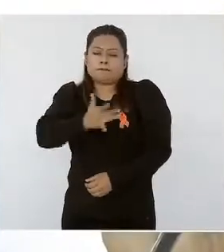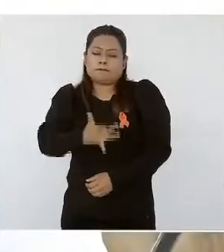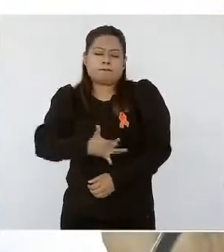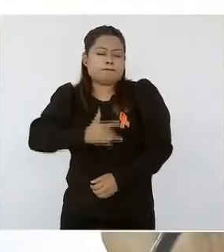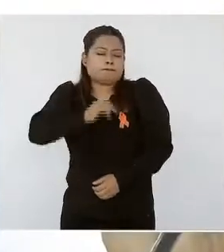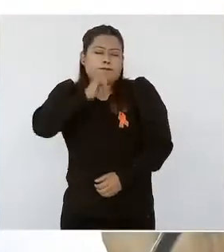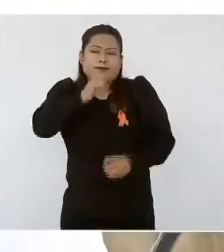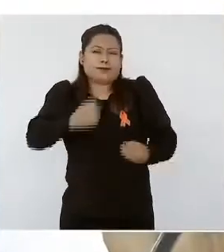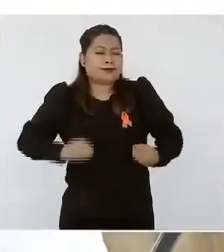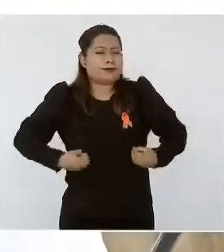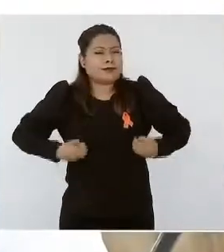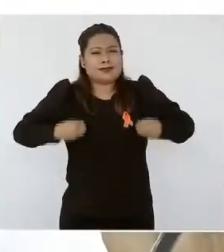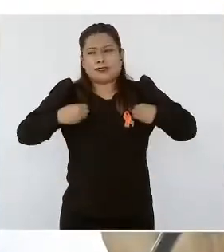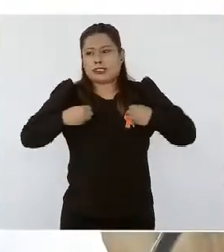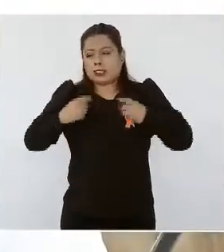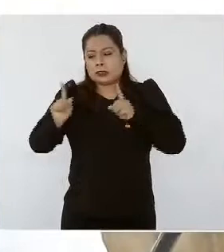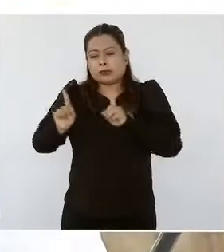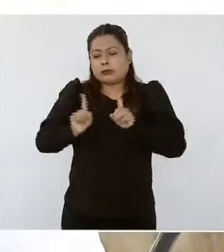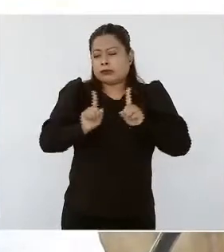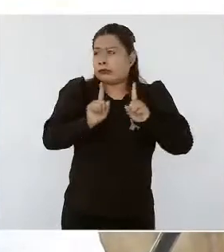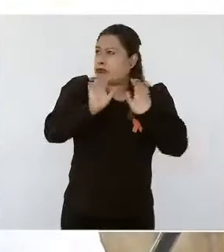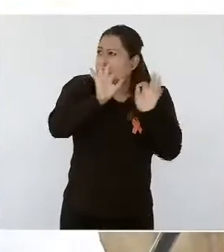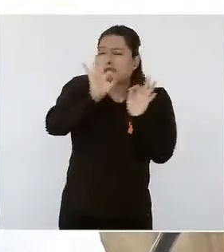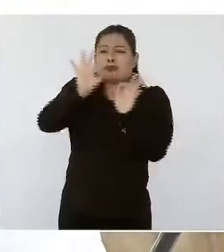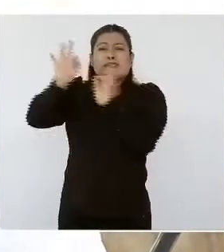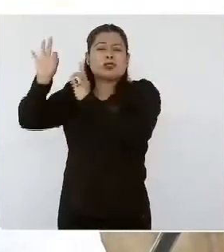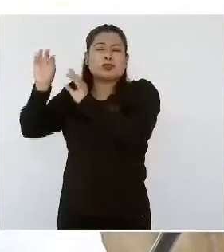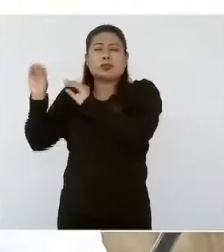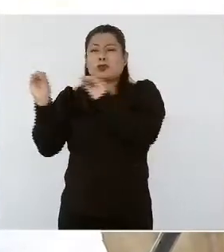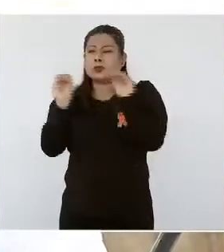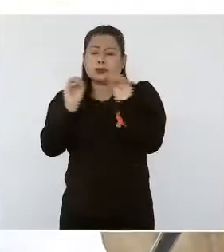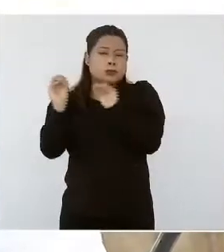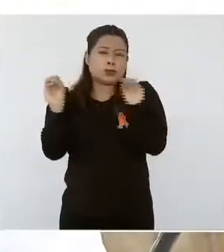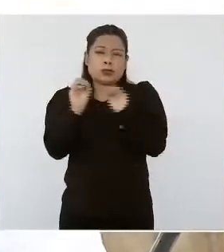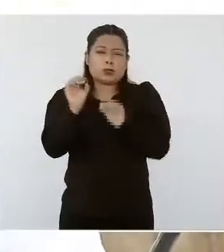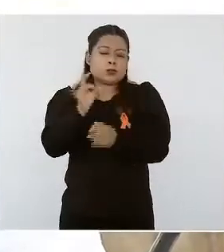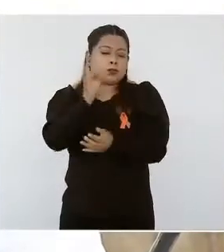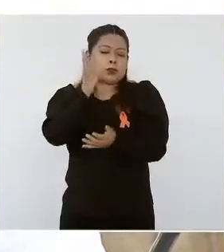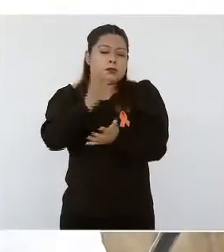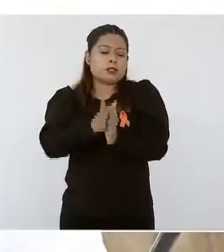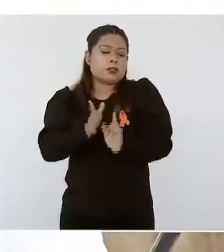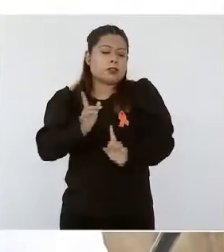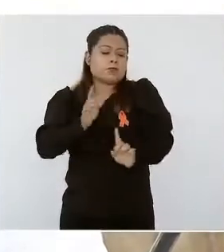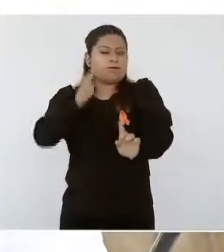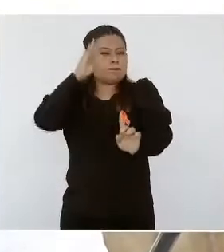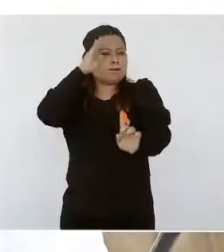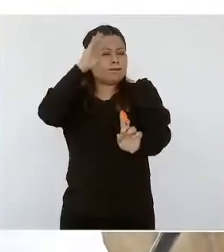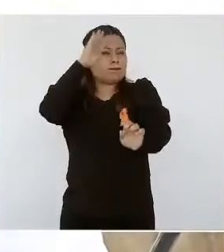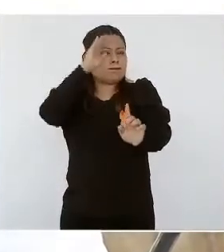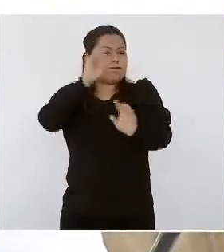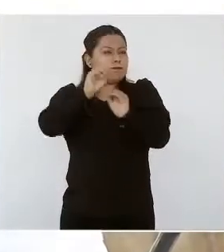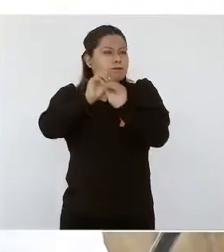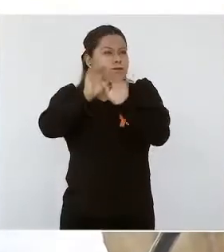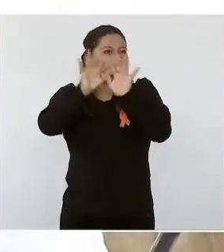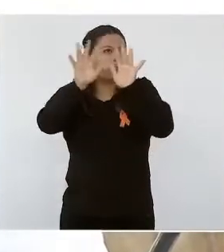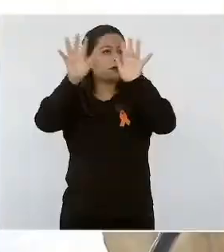vida transita a tu lado sin mirarte. Solo te verá hasta que su pensamiento tenga